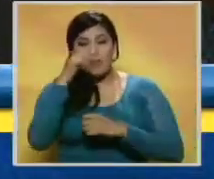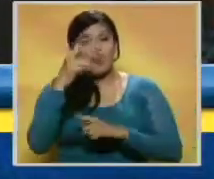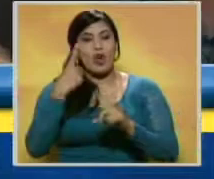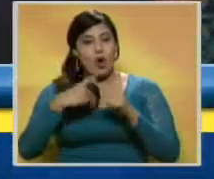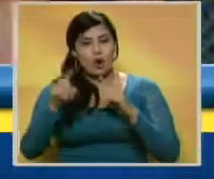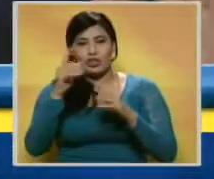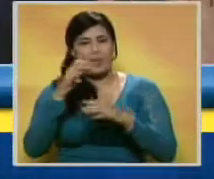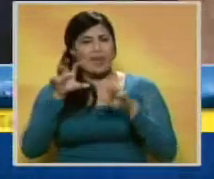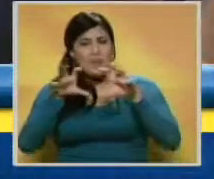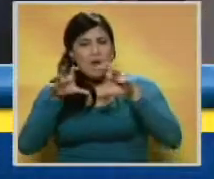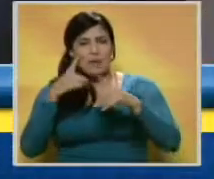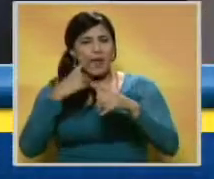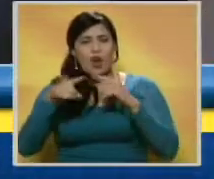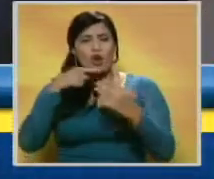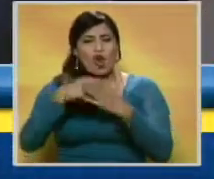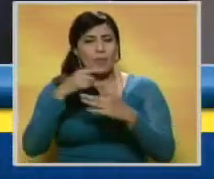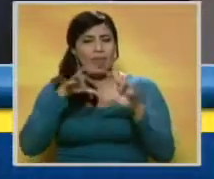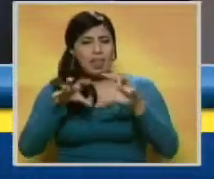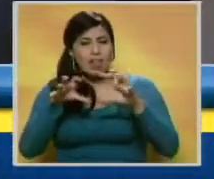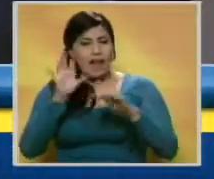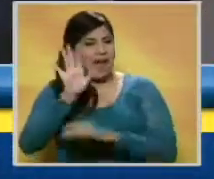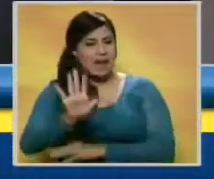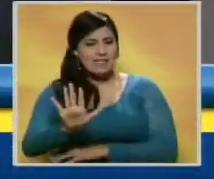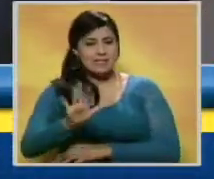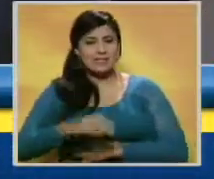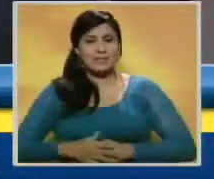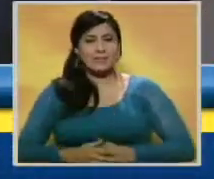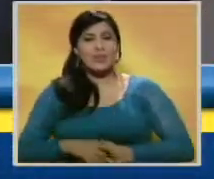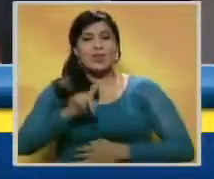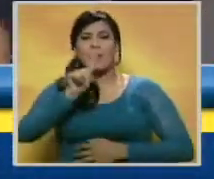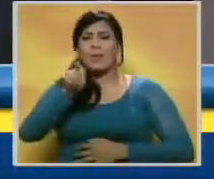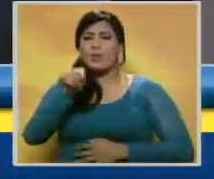Mocha, aquí todo el mundo lo llama con sobrenombre. Tú preguntas